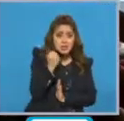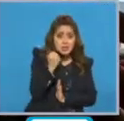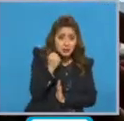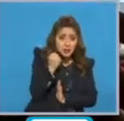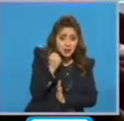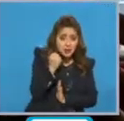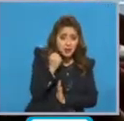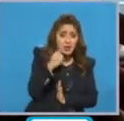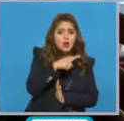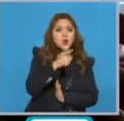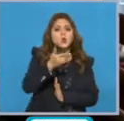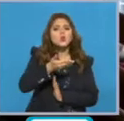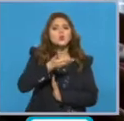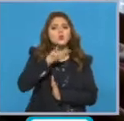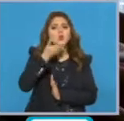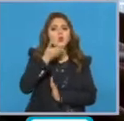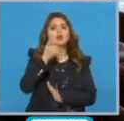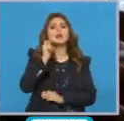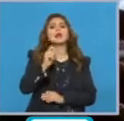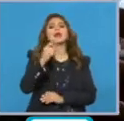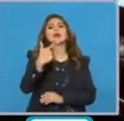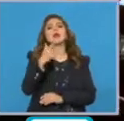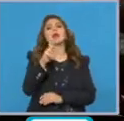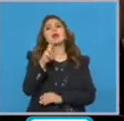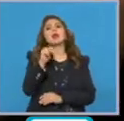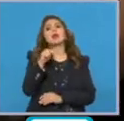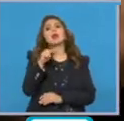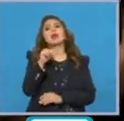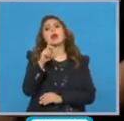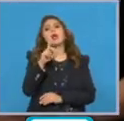y era la temporada de la granada y la nuez de